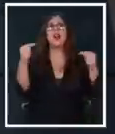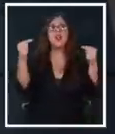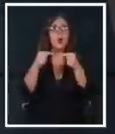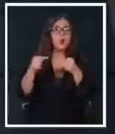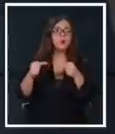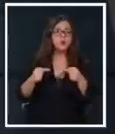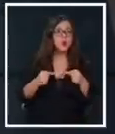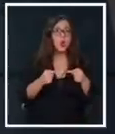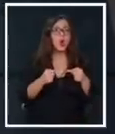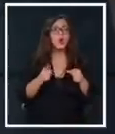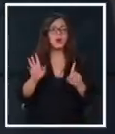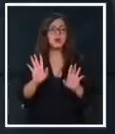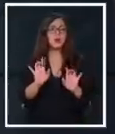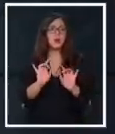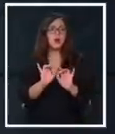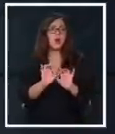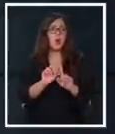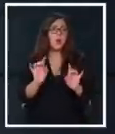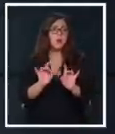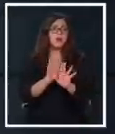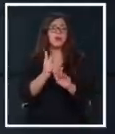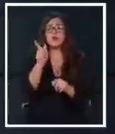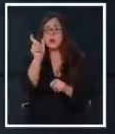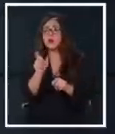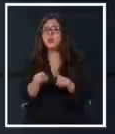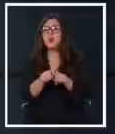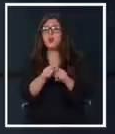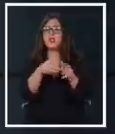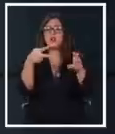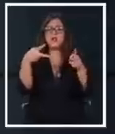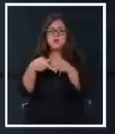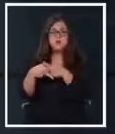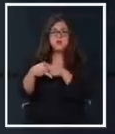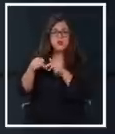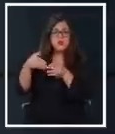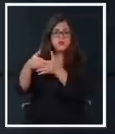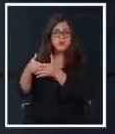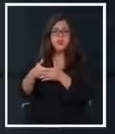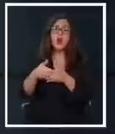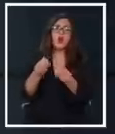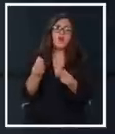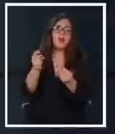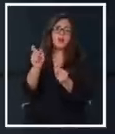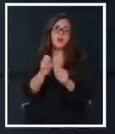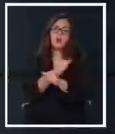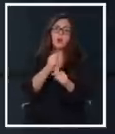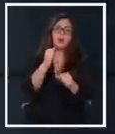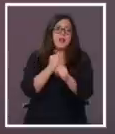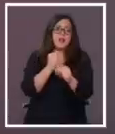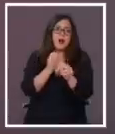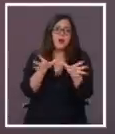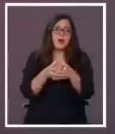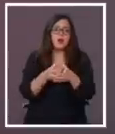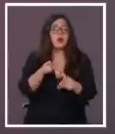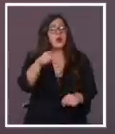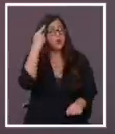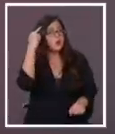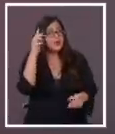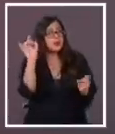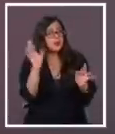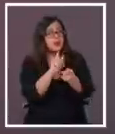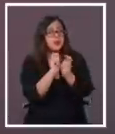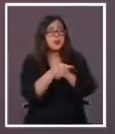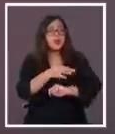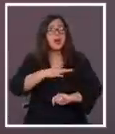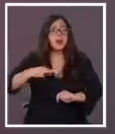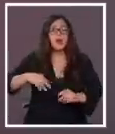el que empiece a obstaculizar la agenda de esas maneras claramente no puede trabajar un equipo pensó en algún minuto en un cambio de gabinete cuando